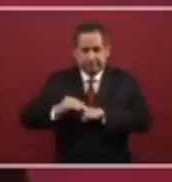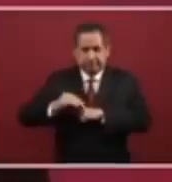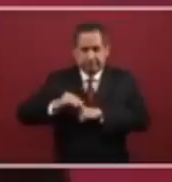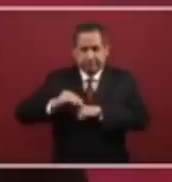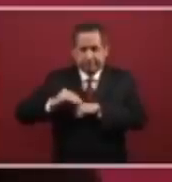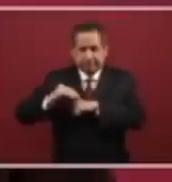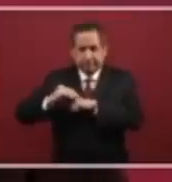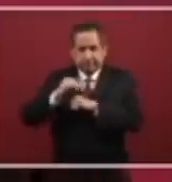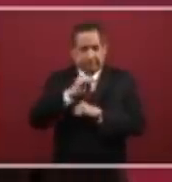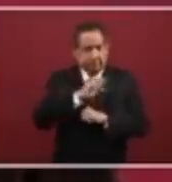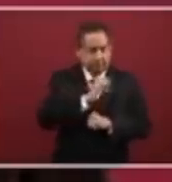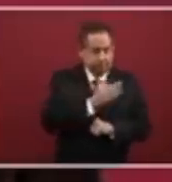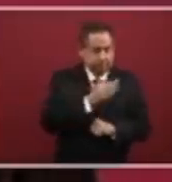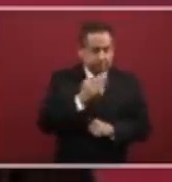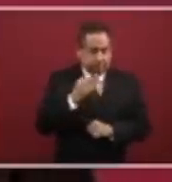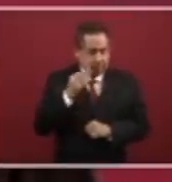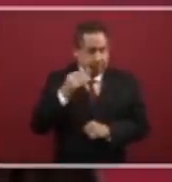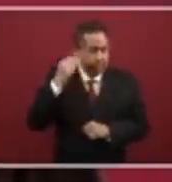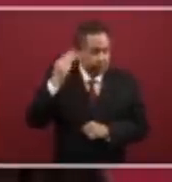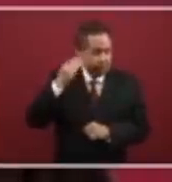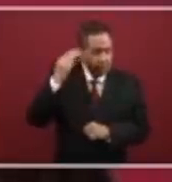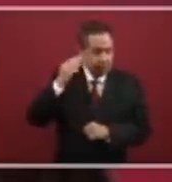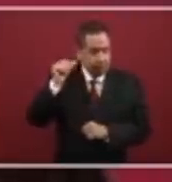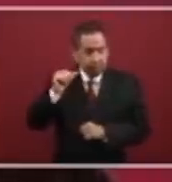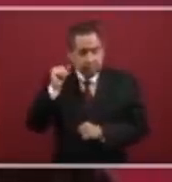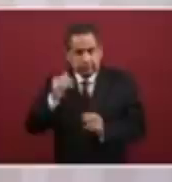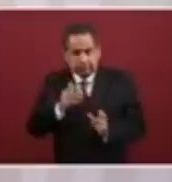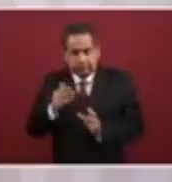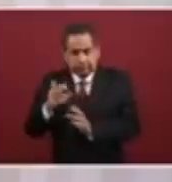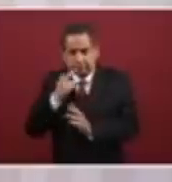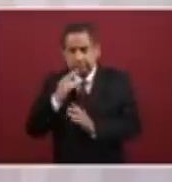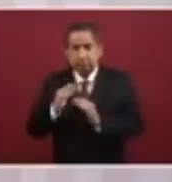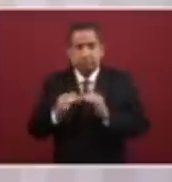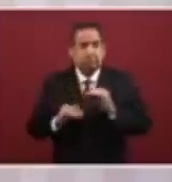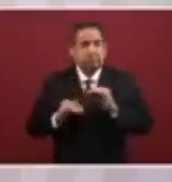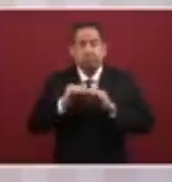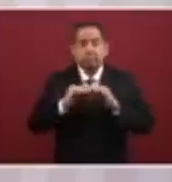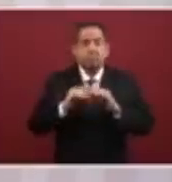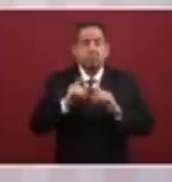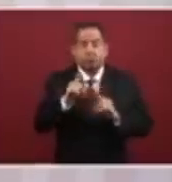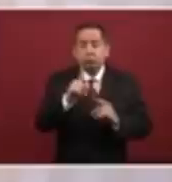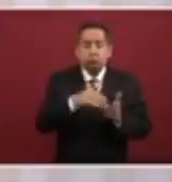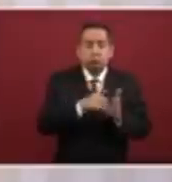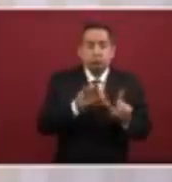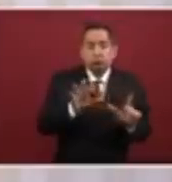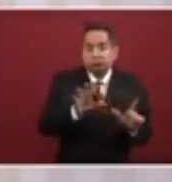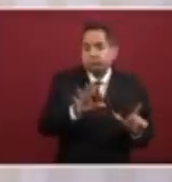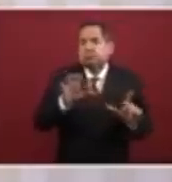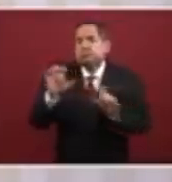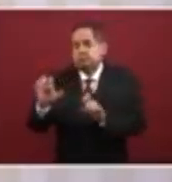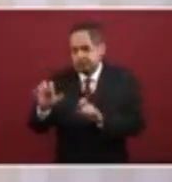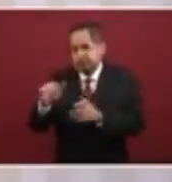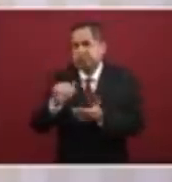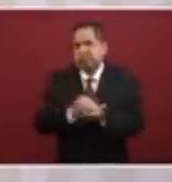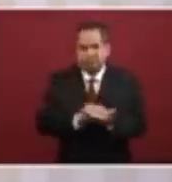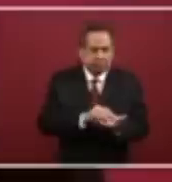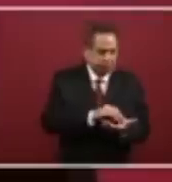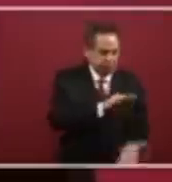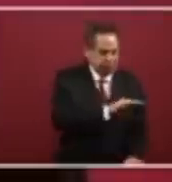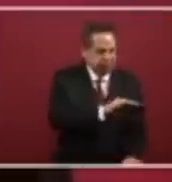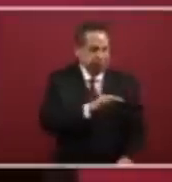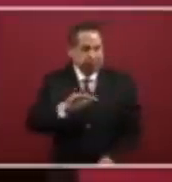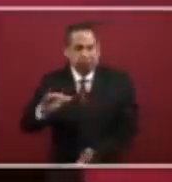enero, febrero, marzo, abril, ya andamos alrededor de 1,700,000 barriles. Es por eso que se habla ya